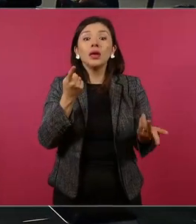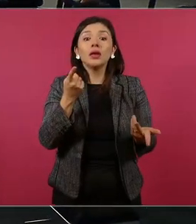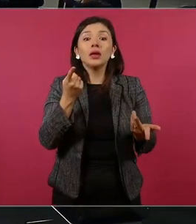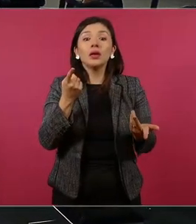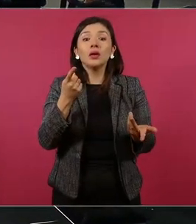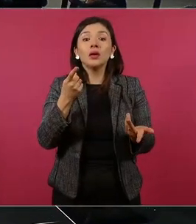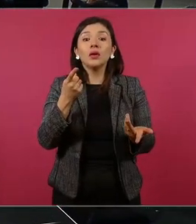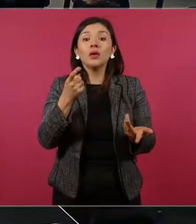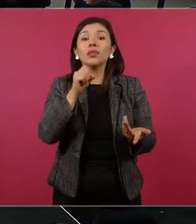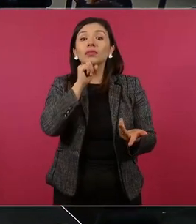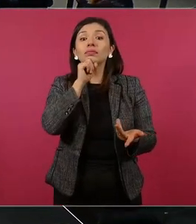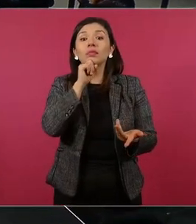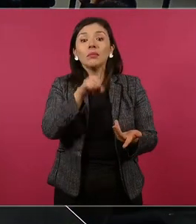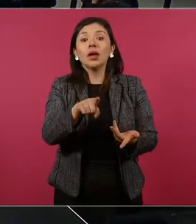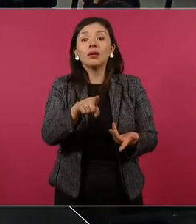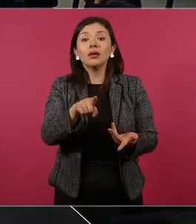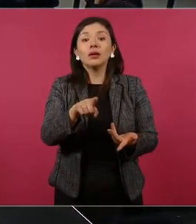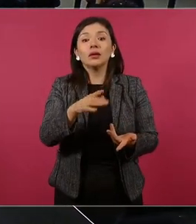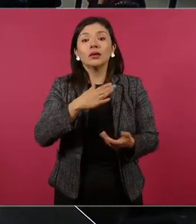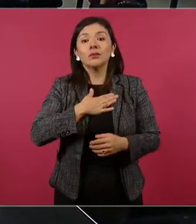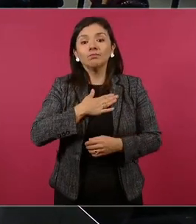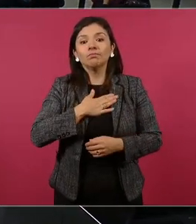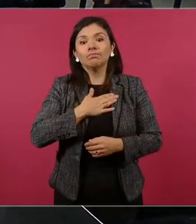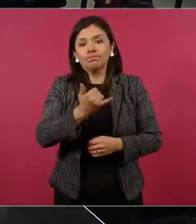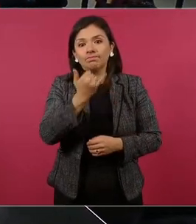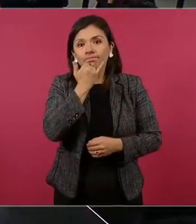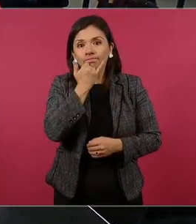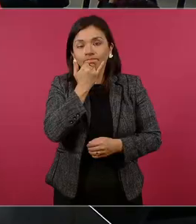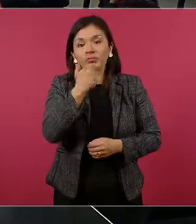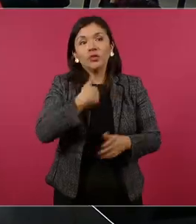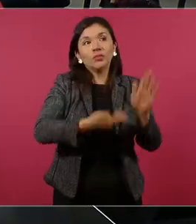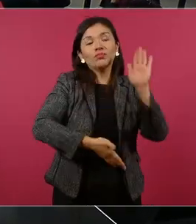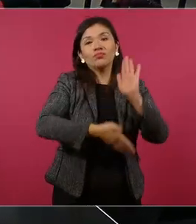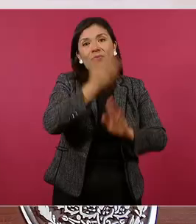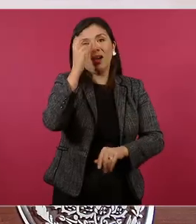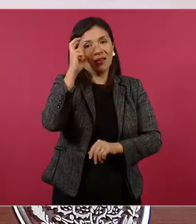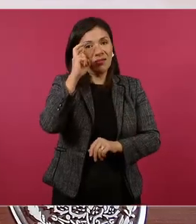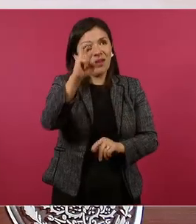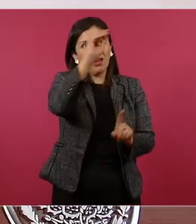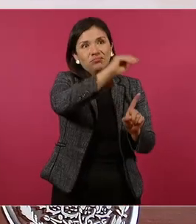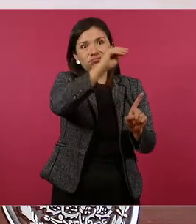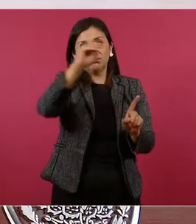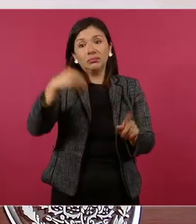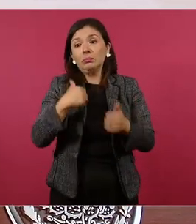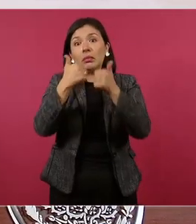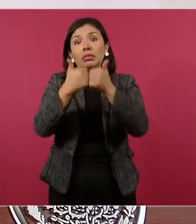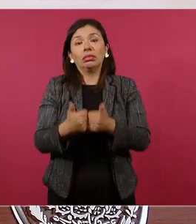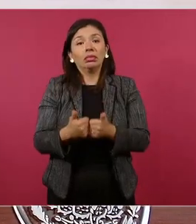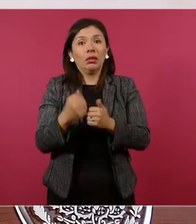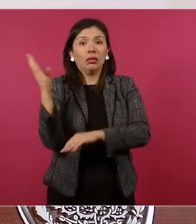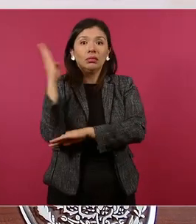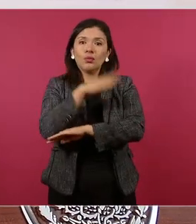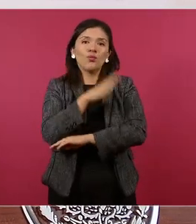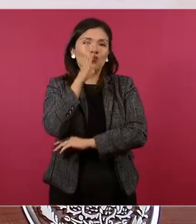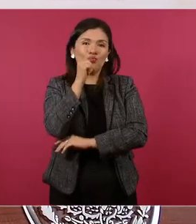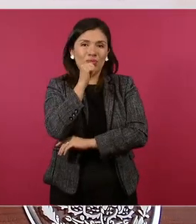este les ofrezco Disculpa porque vamos a una gira y no me puedo quedar mucho